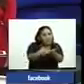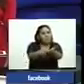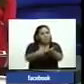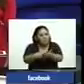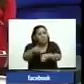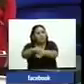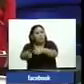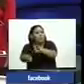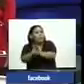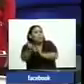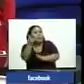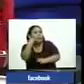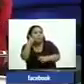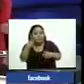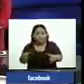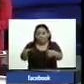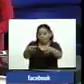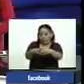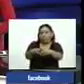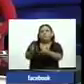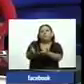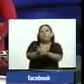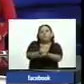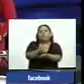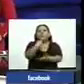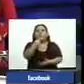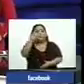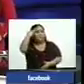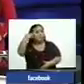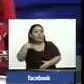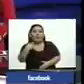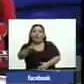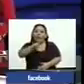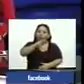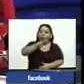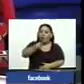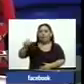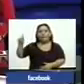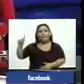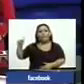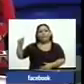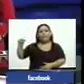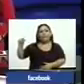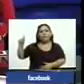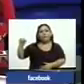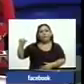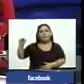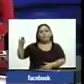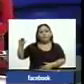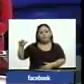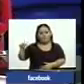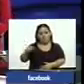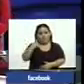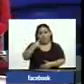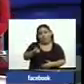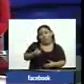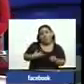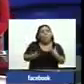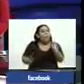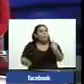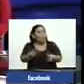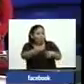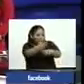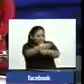Legislativa, específicamente en la Comisión de Hacienda, y nos informa Tatiana Funes sobre lo que está ocurriendo, cuáles son las posiciones de las diferentes